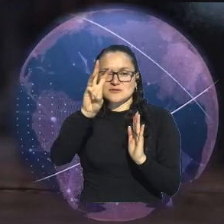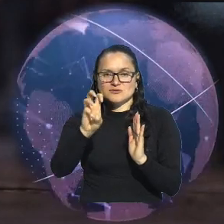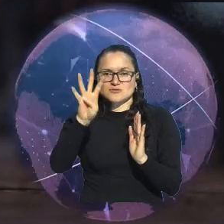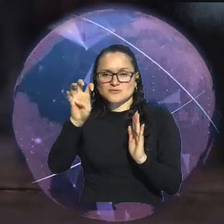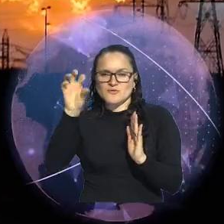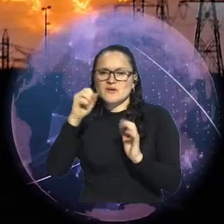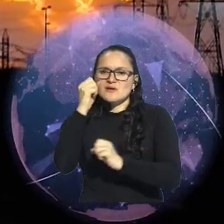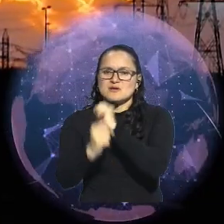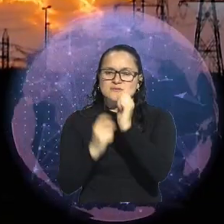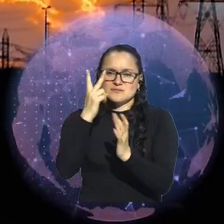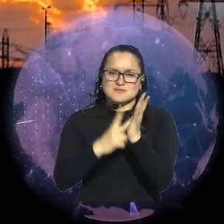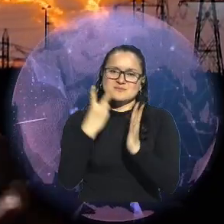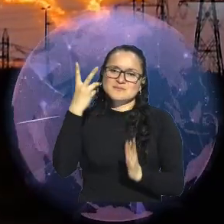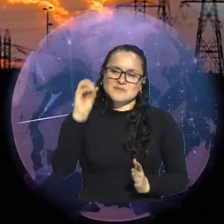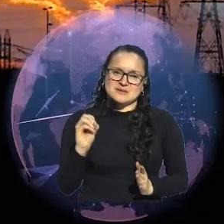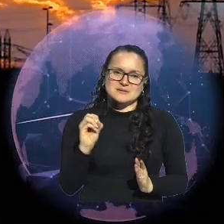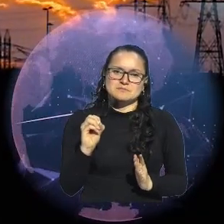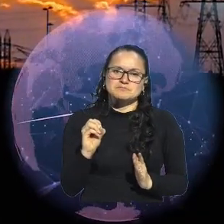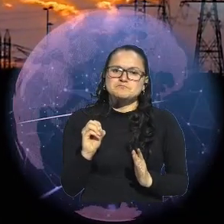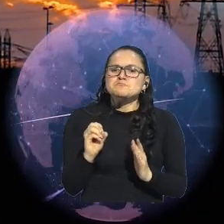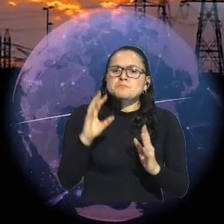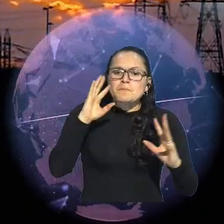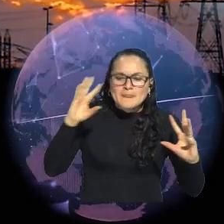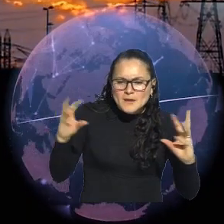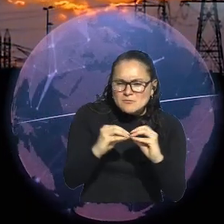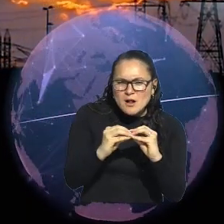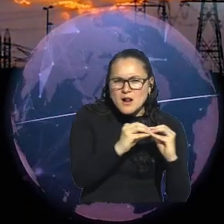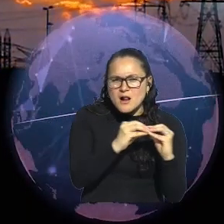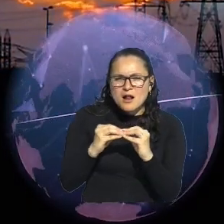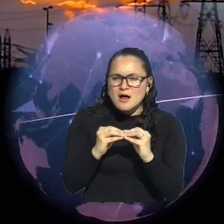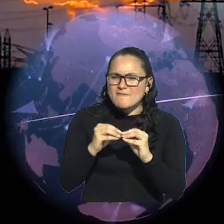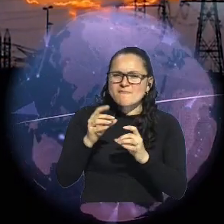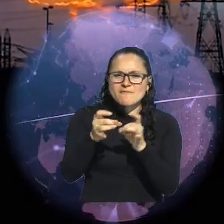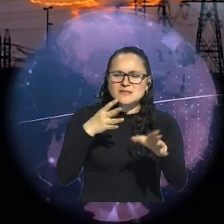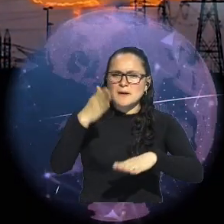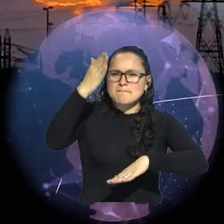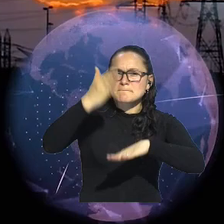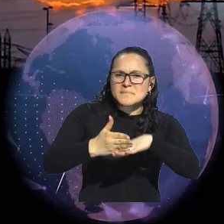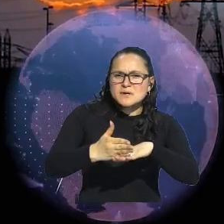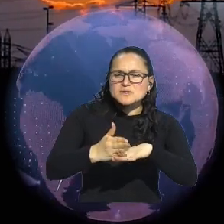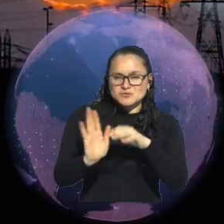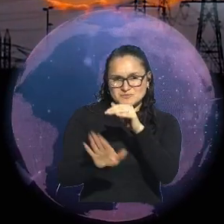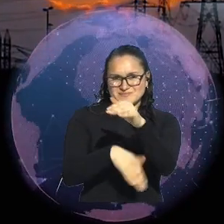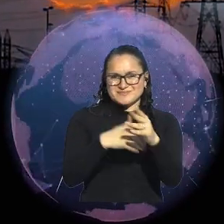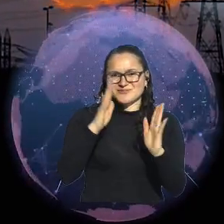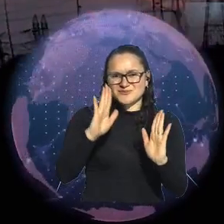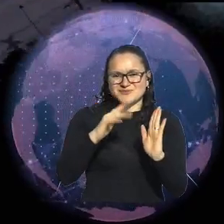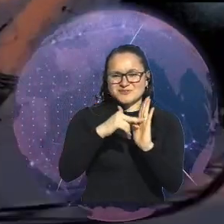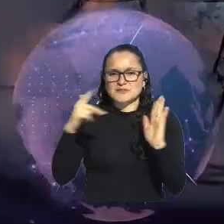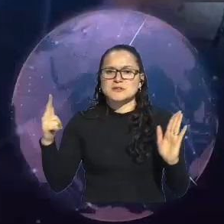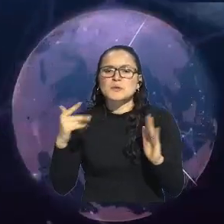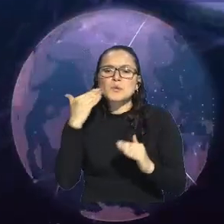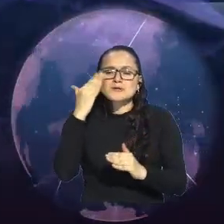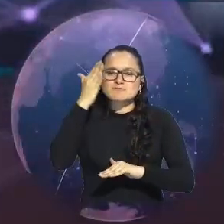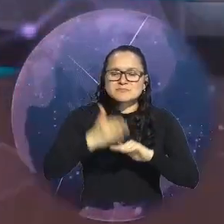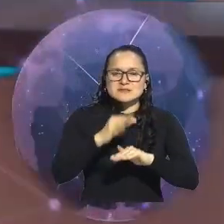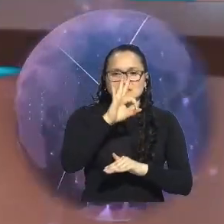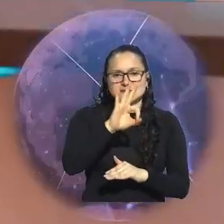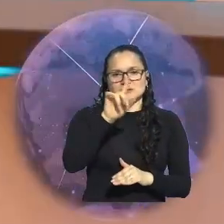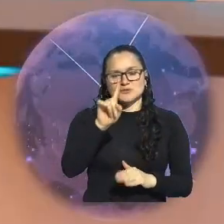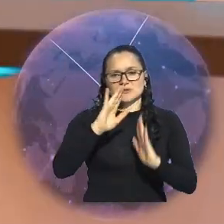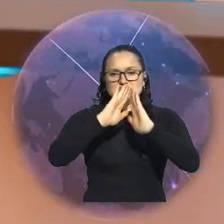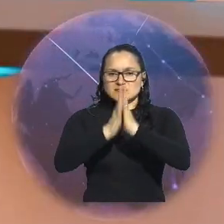2020 la fecha máxima de remisión de acuerdos a través de colombia tyc es el 31 de diciembre de 2020